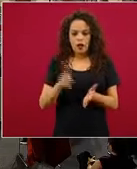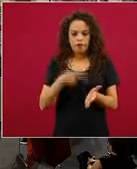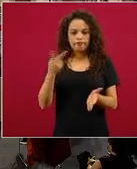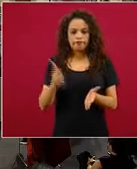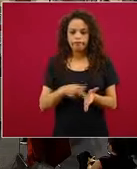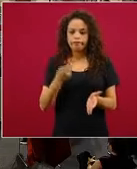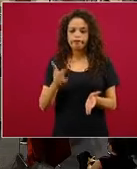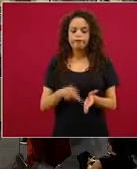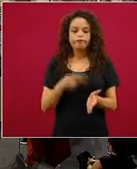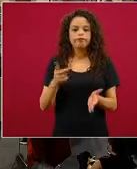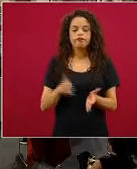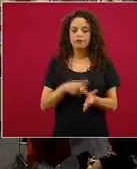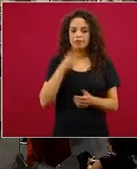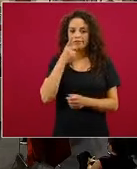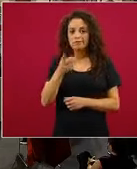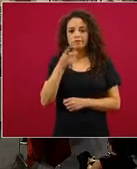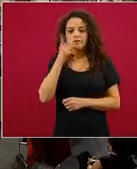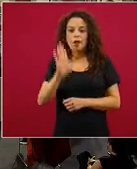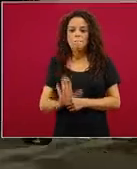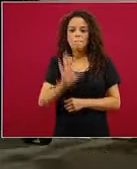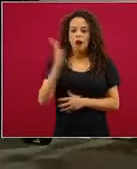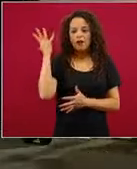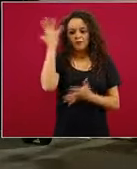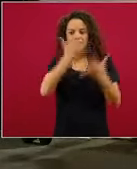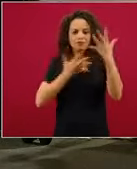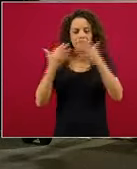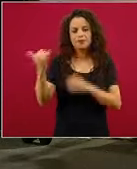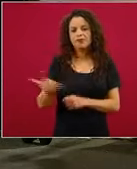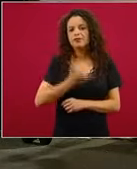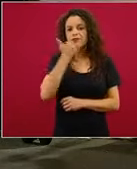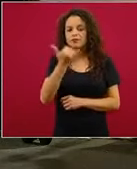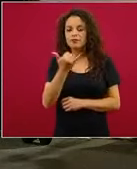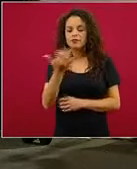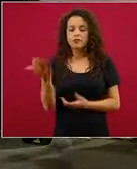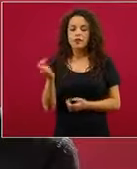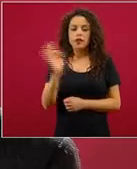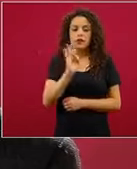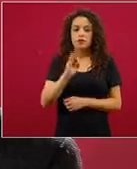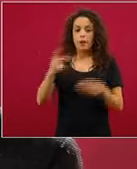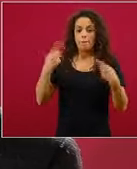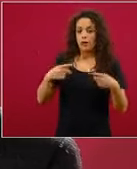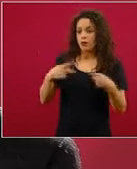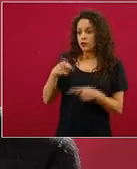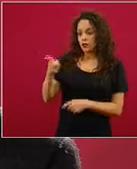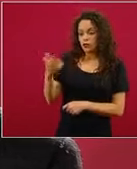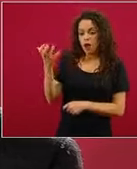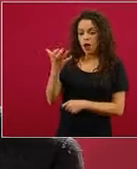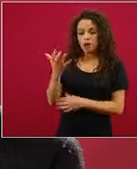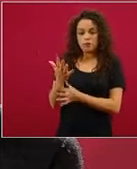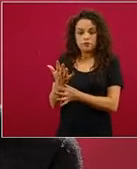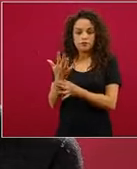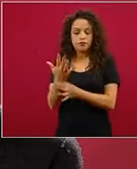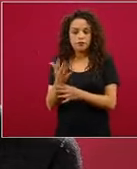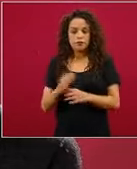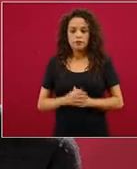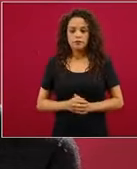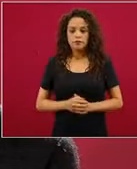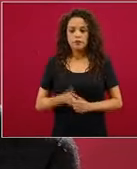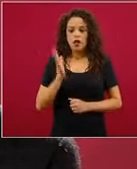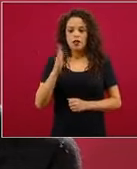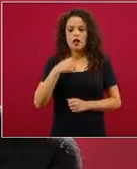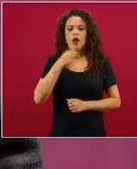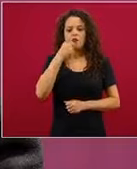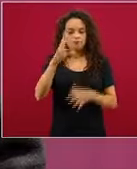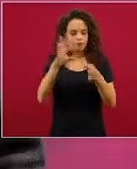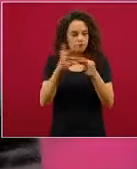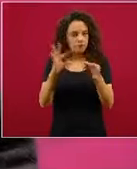ser una confusión quizá de las personas que emiten este señalamiento. Hemos explicado en